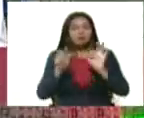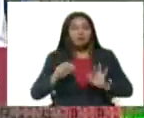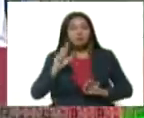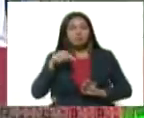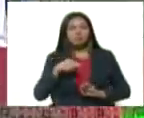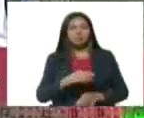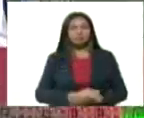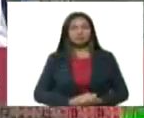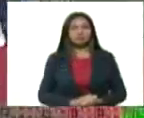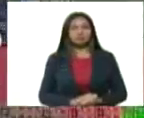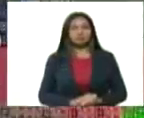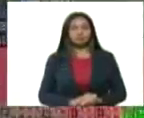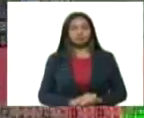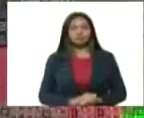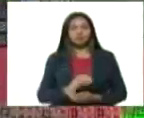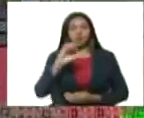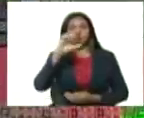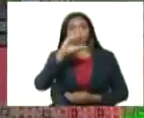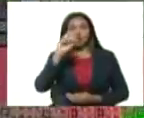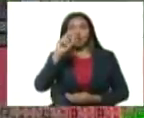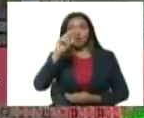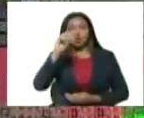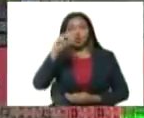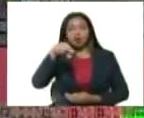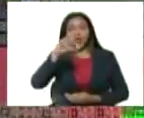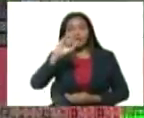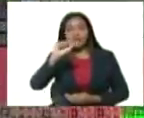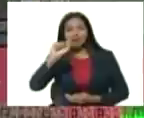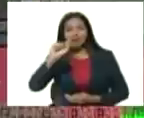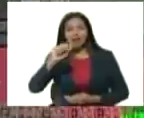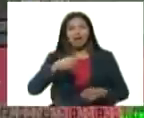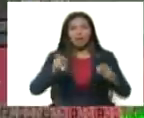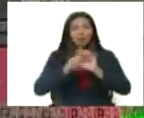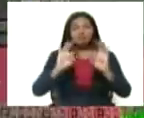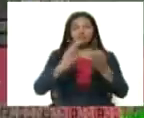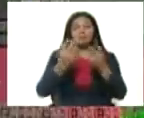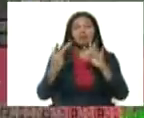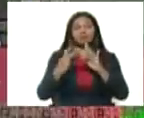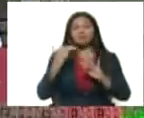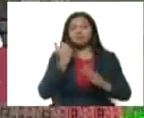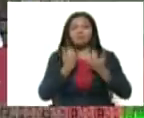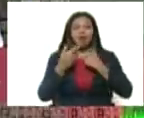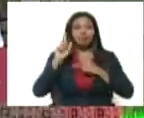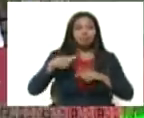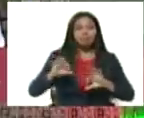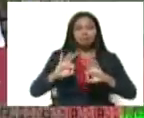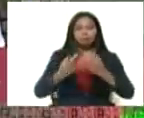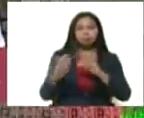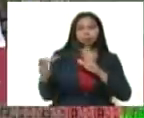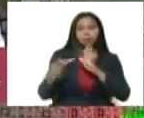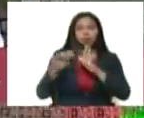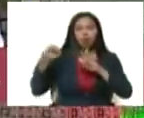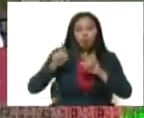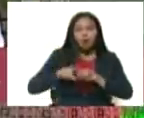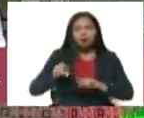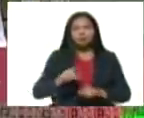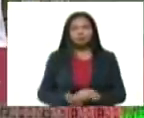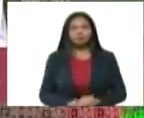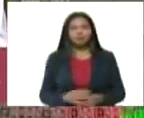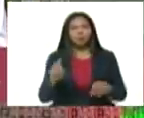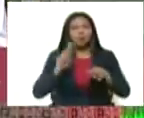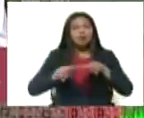antimalárico cloroquina. Corresponde un caso también de transmisión familiar, intrafamiliar. Luego tenemos una niña,